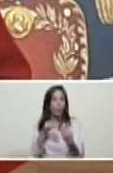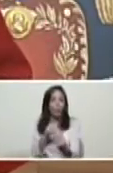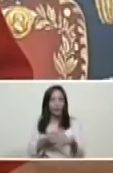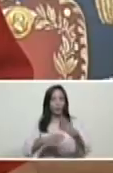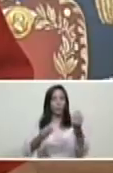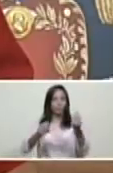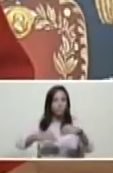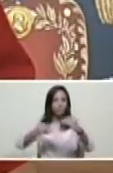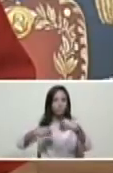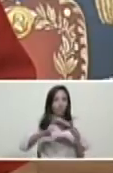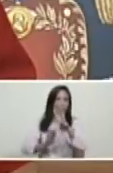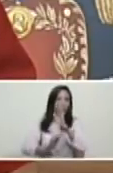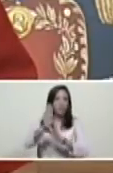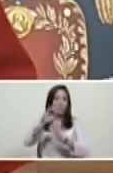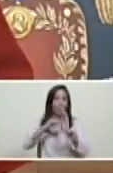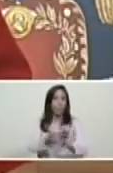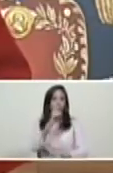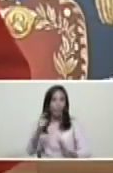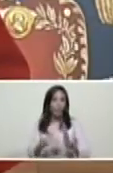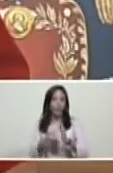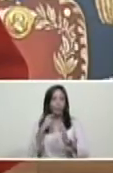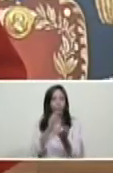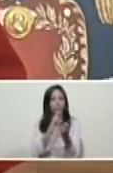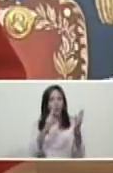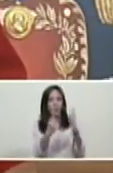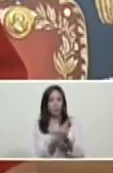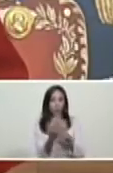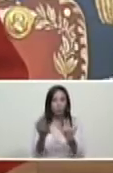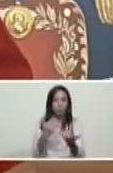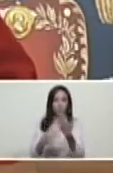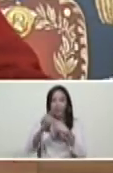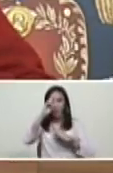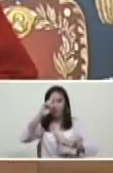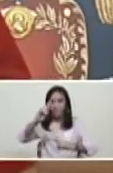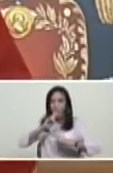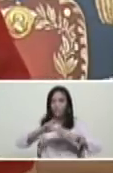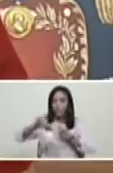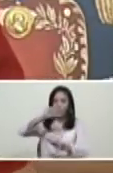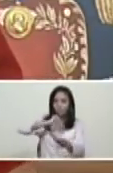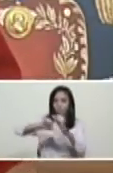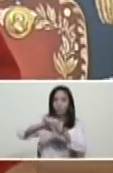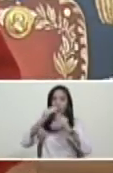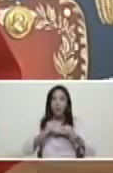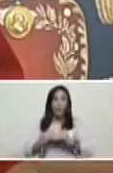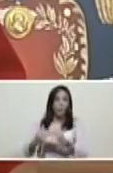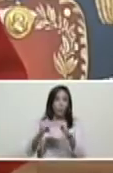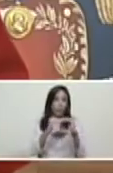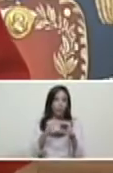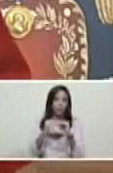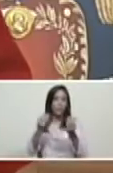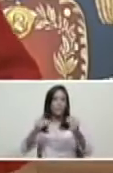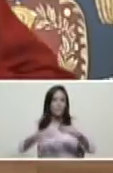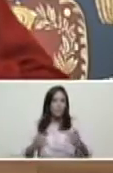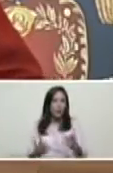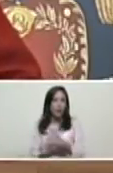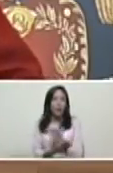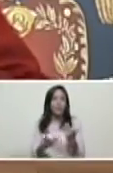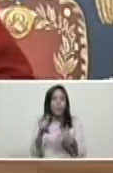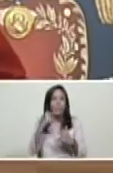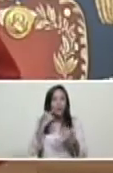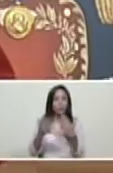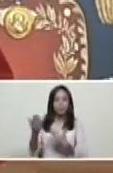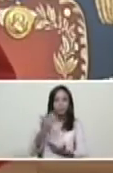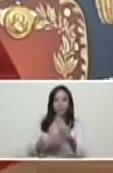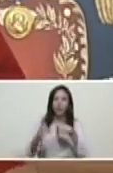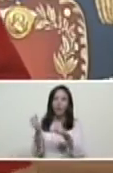desarrollo, un mundo de relaciones de respeto en términos de igualdad, un mundo basado en la cooperación,